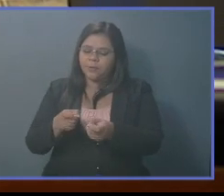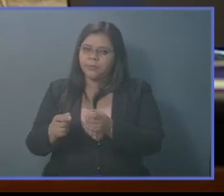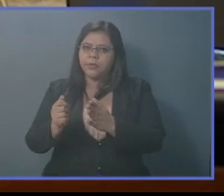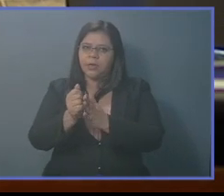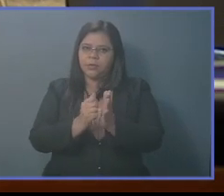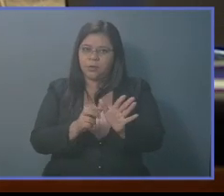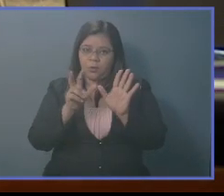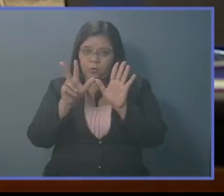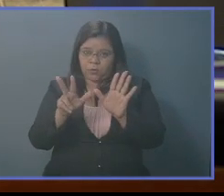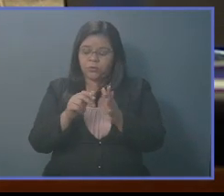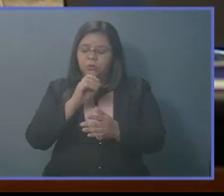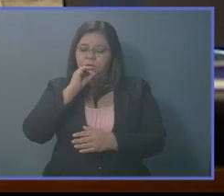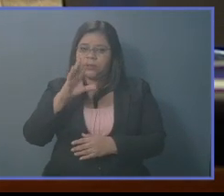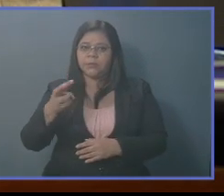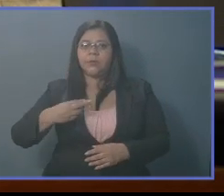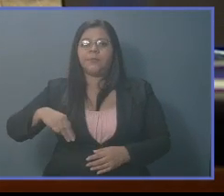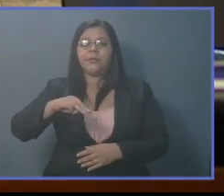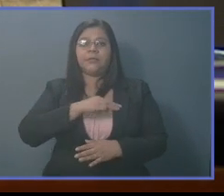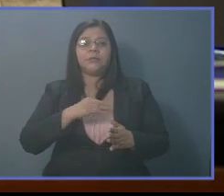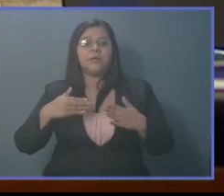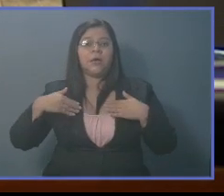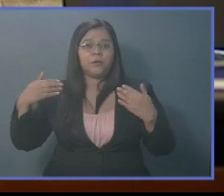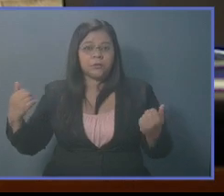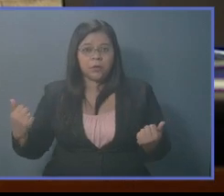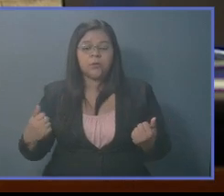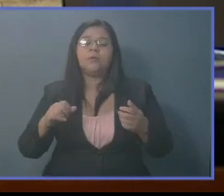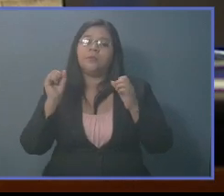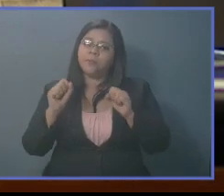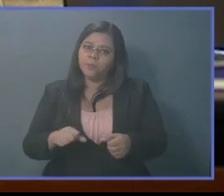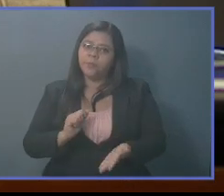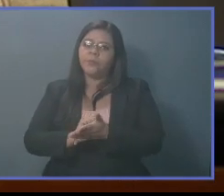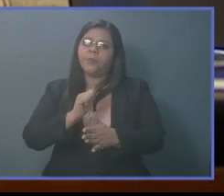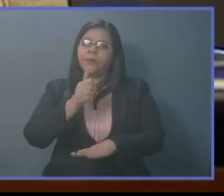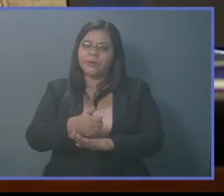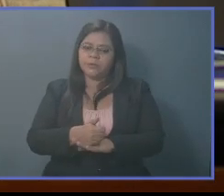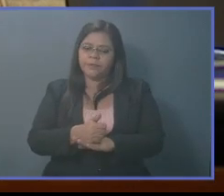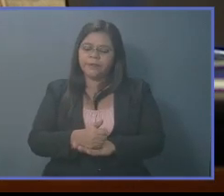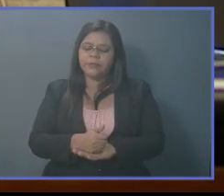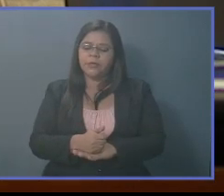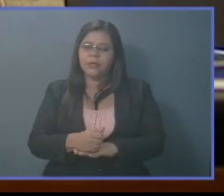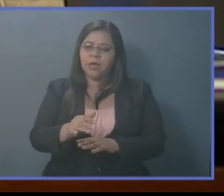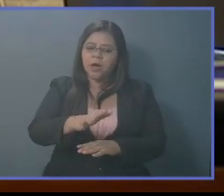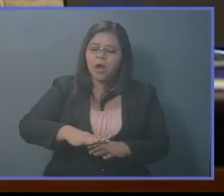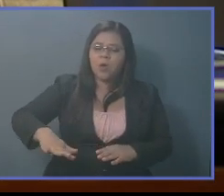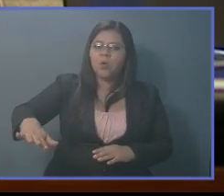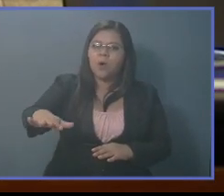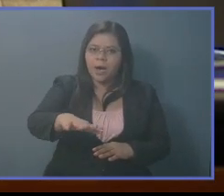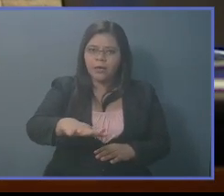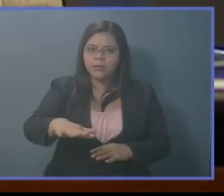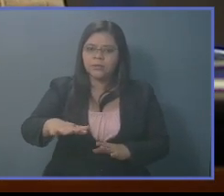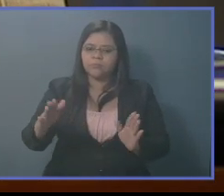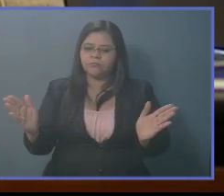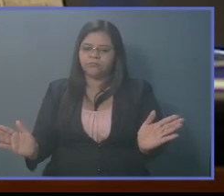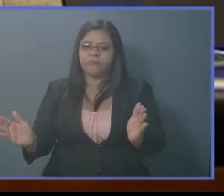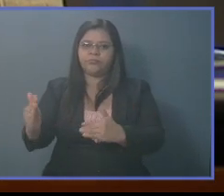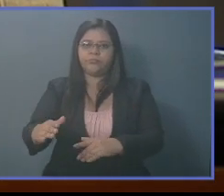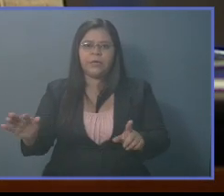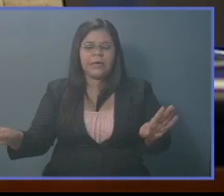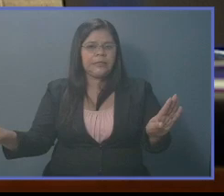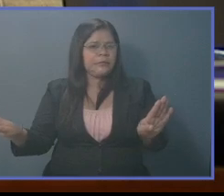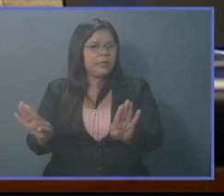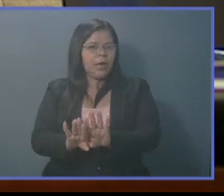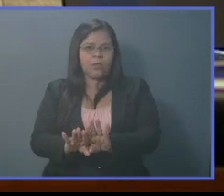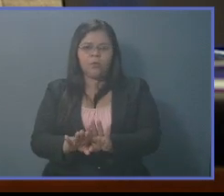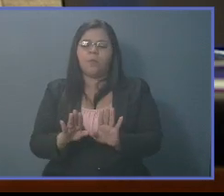El Ministerio de Salud podrá durante la vigencia del presente decreto establecer porciones en el territorio de la República. Zona